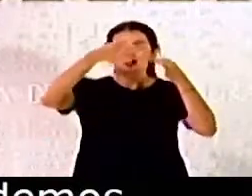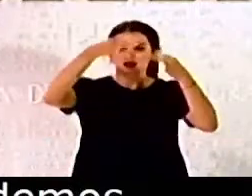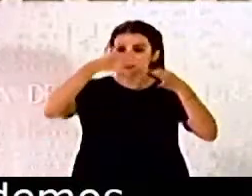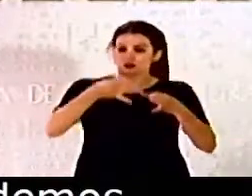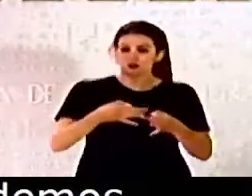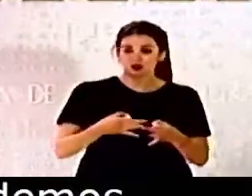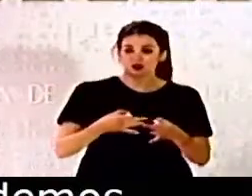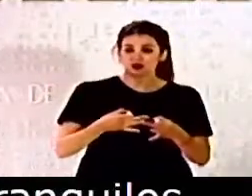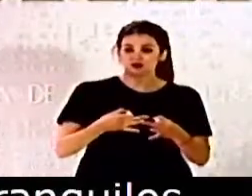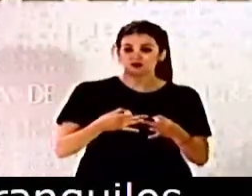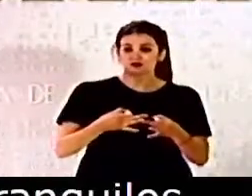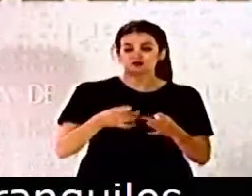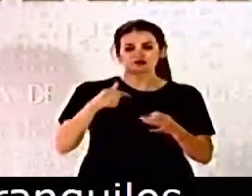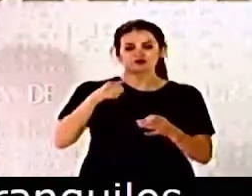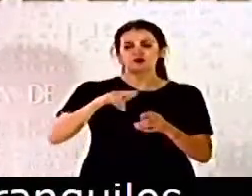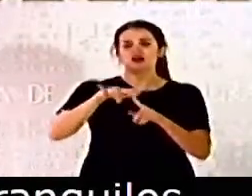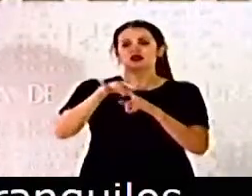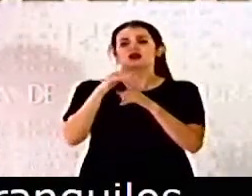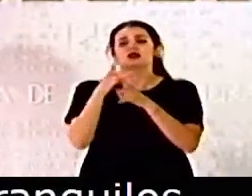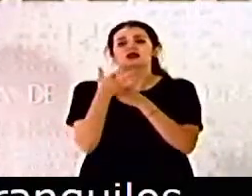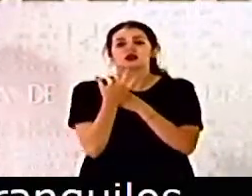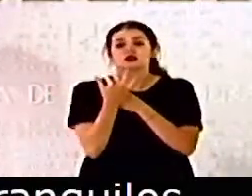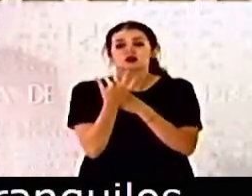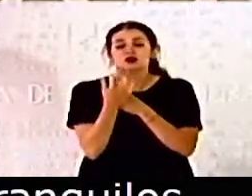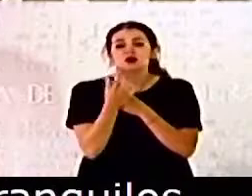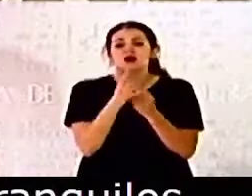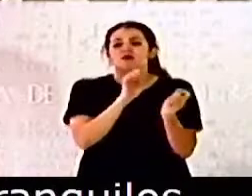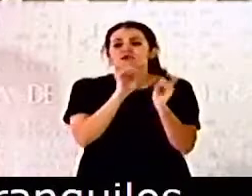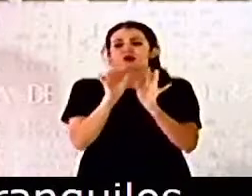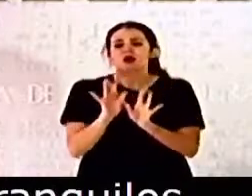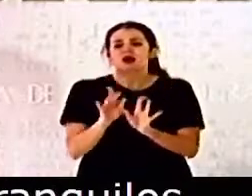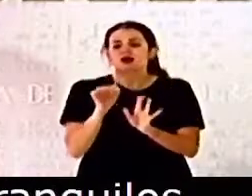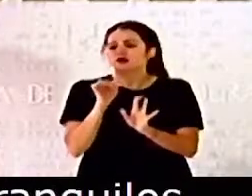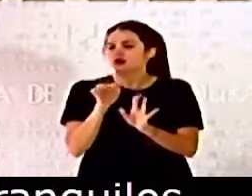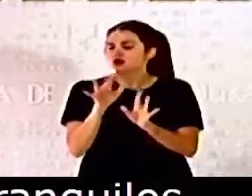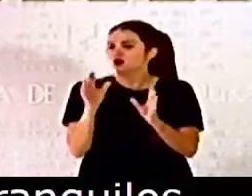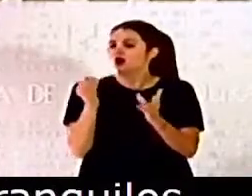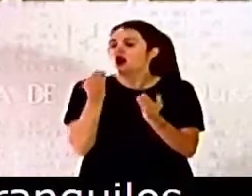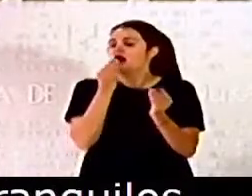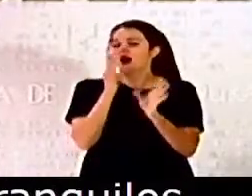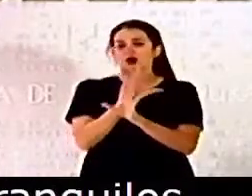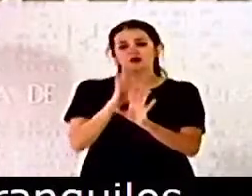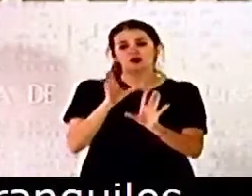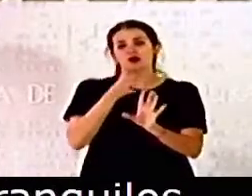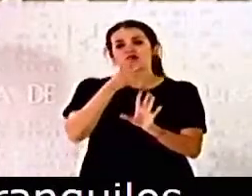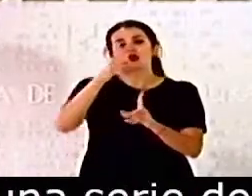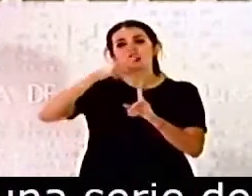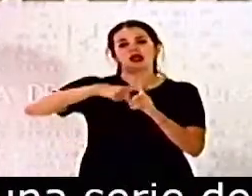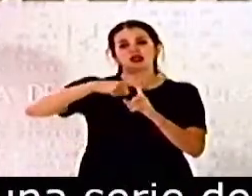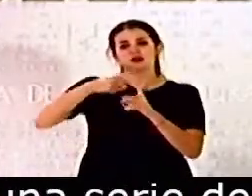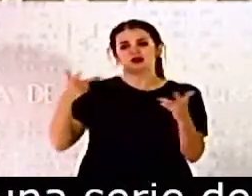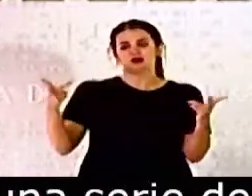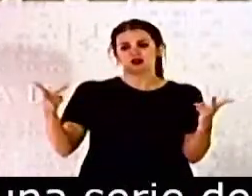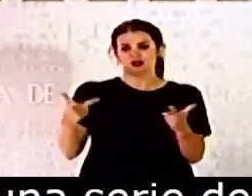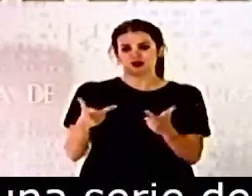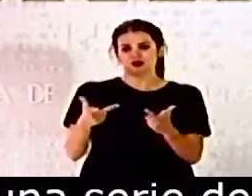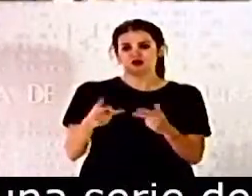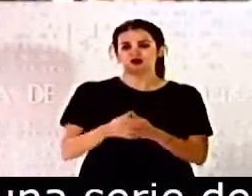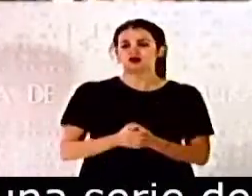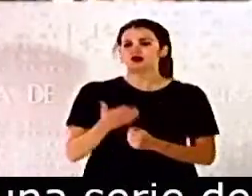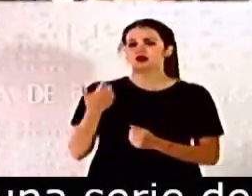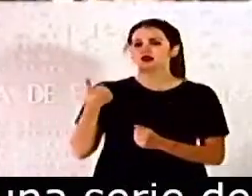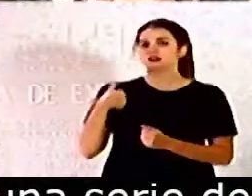que en este momento pues parecen las que son adecuadas al nivel de riesgo, ¿no? Con